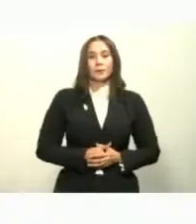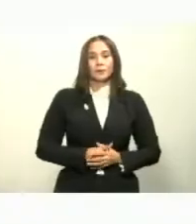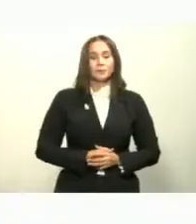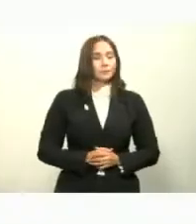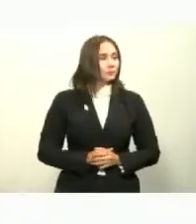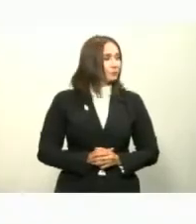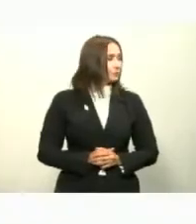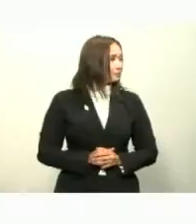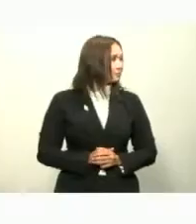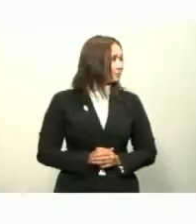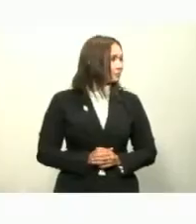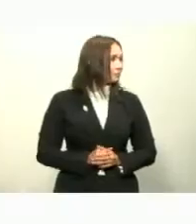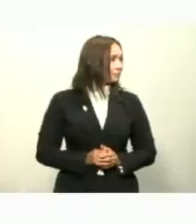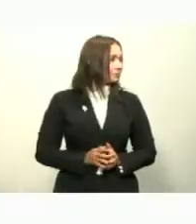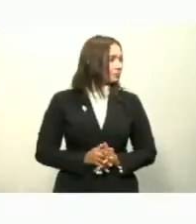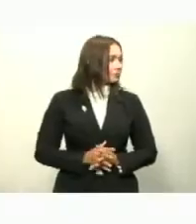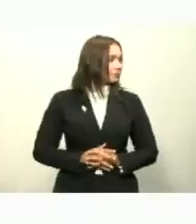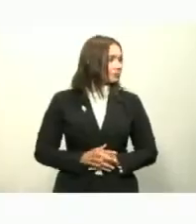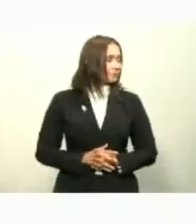y Santiago con